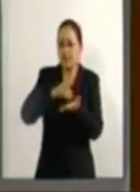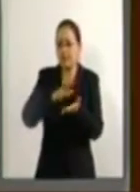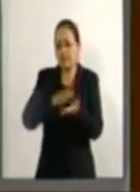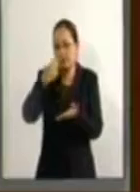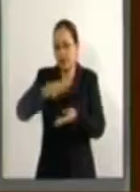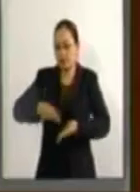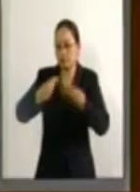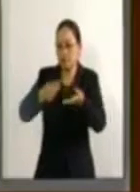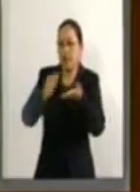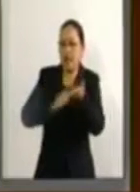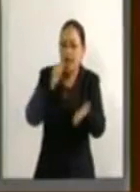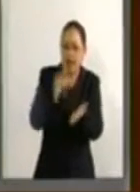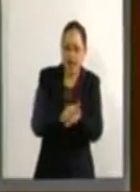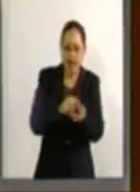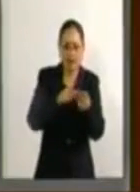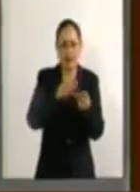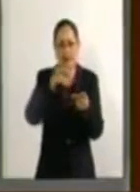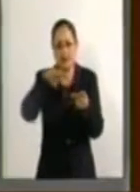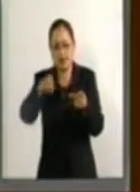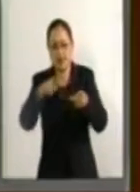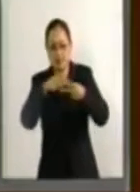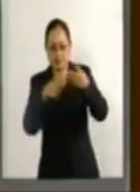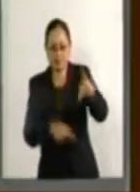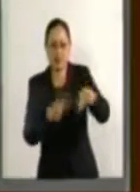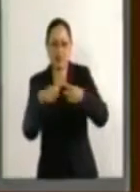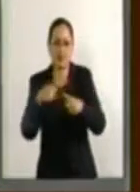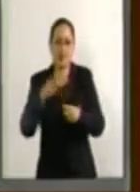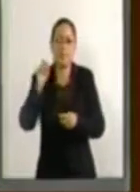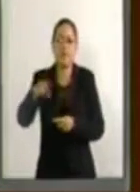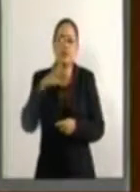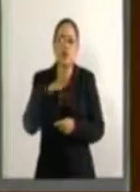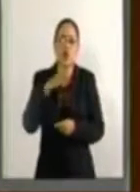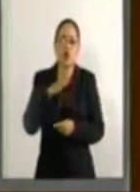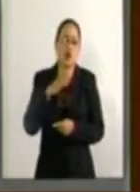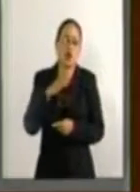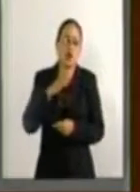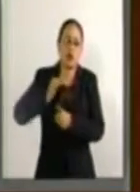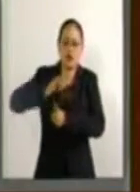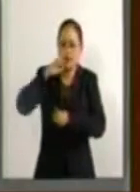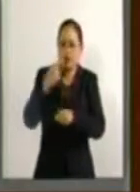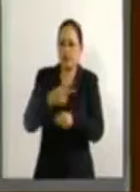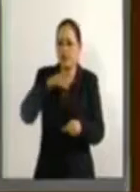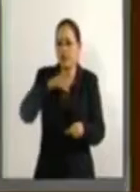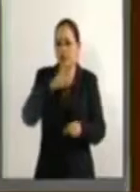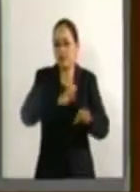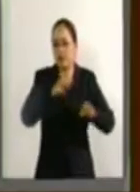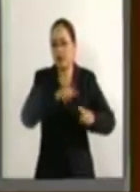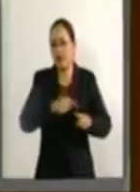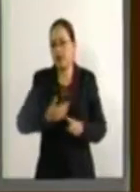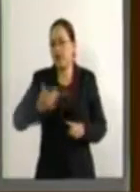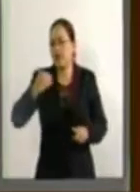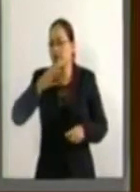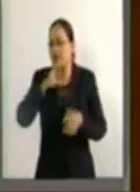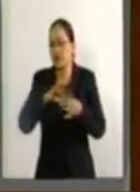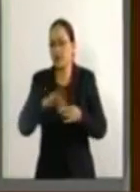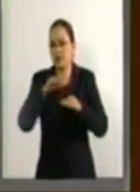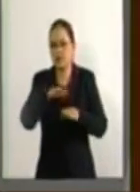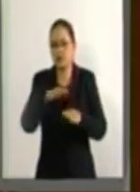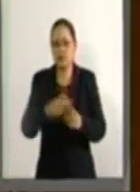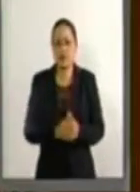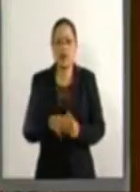documentos de identidad, como el que ya el propio canciller dio nota en cuanto a